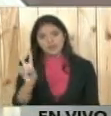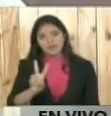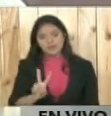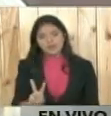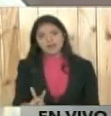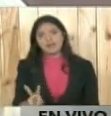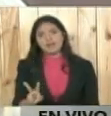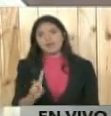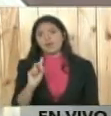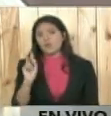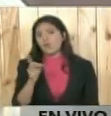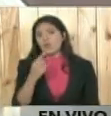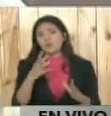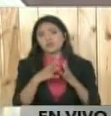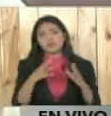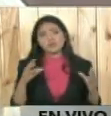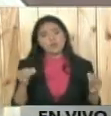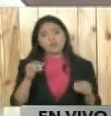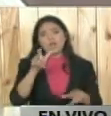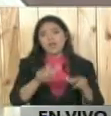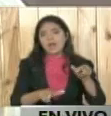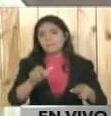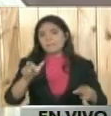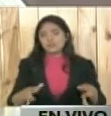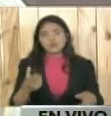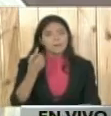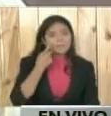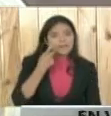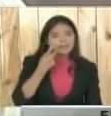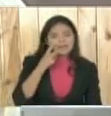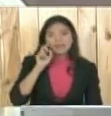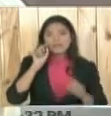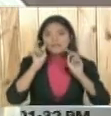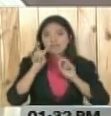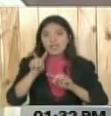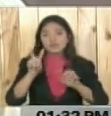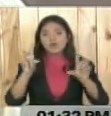y con todos los hermanos que están ahí pendientes de Telesur,